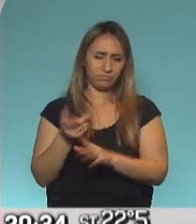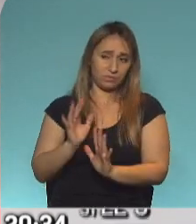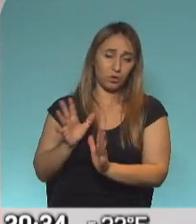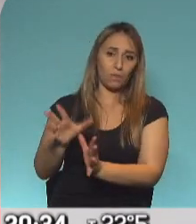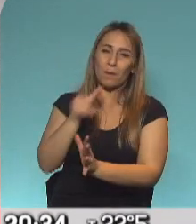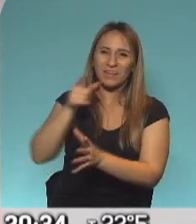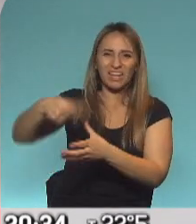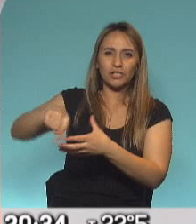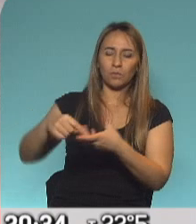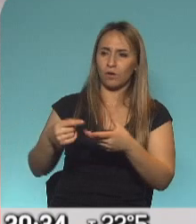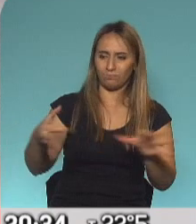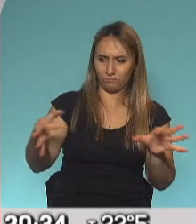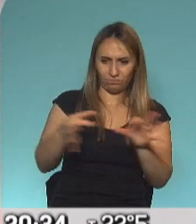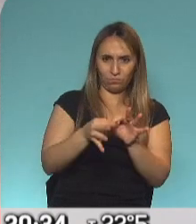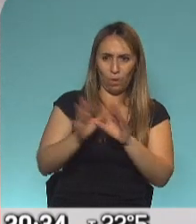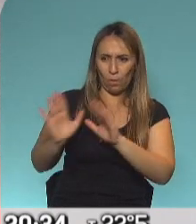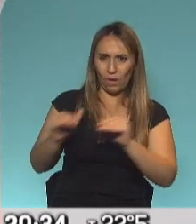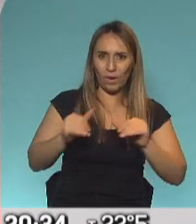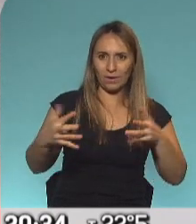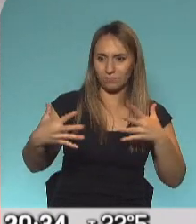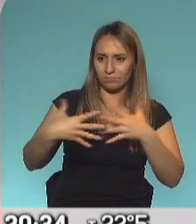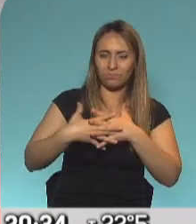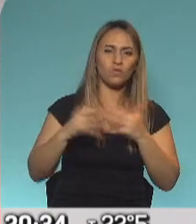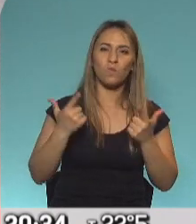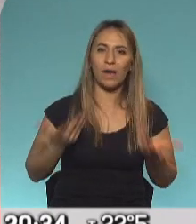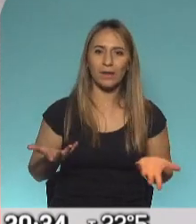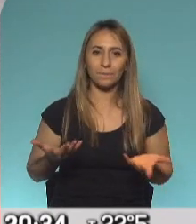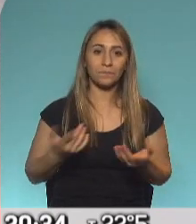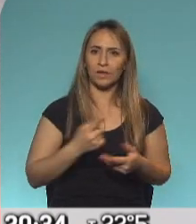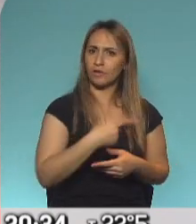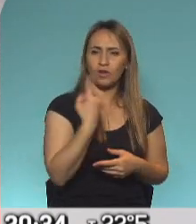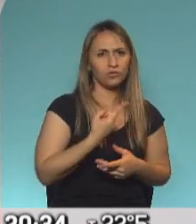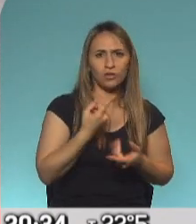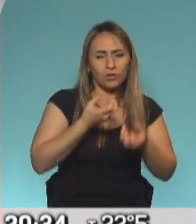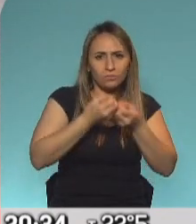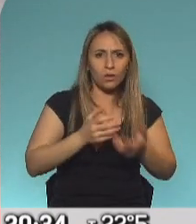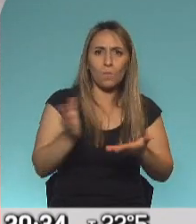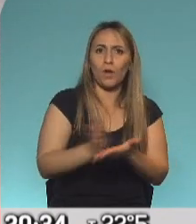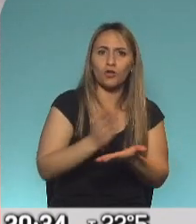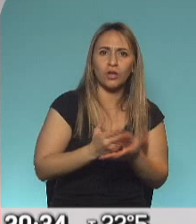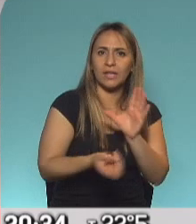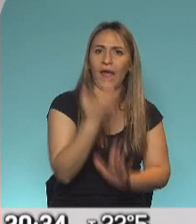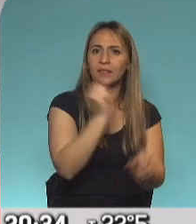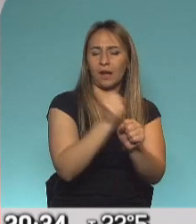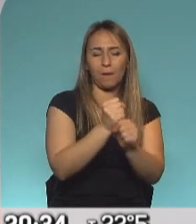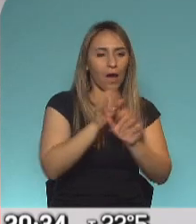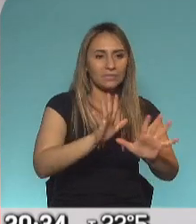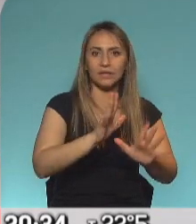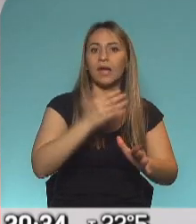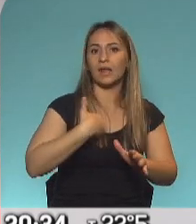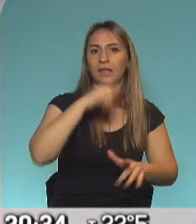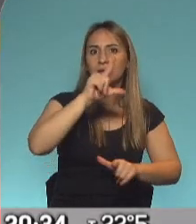de otra Argentina. Nosotros tenemos que reconstruir una Argentina desde esos cimientos de la producción y del empleo. Una última